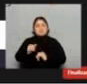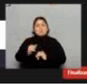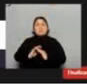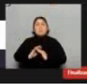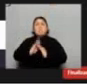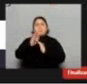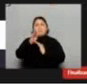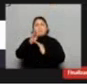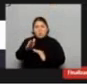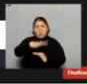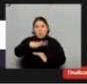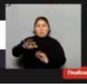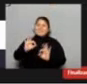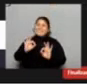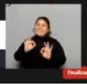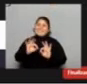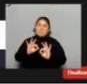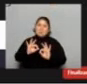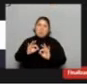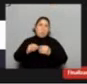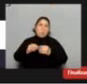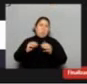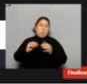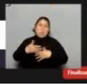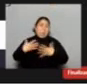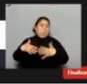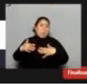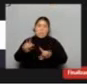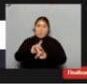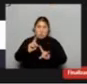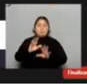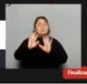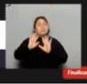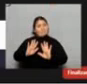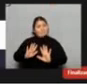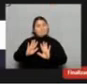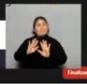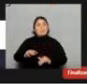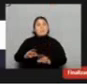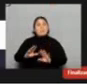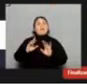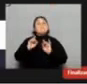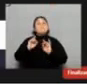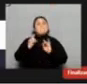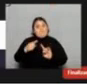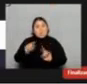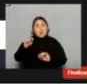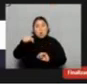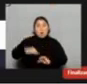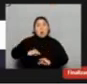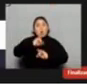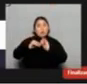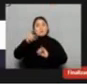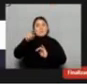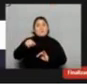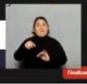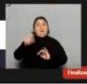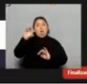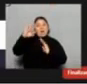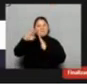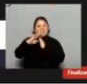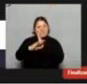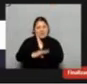bueno, no pasó a mayores. La recomendación sigue en pie, más allá de que haya bajado un poco la temperatura, de